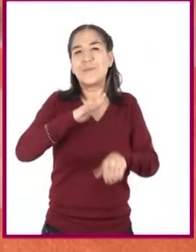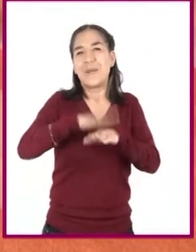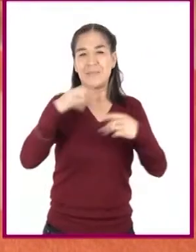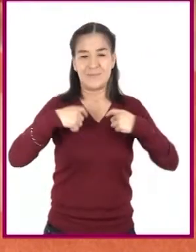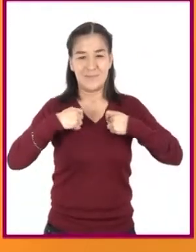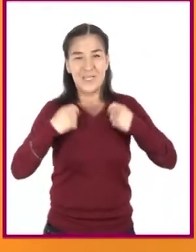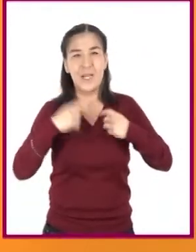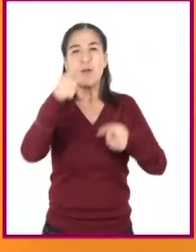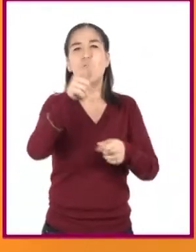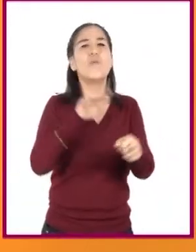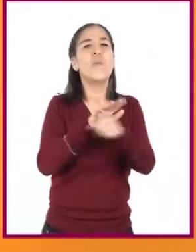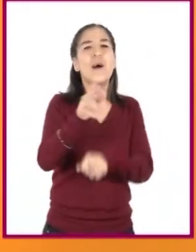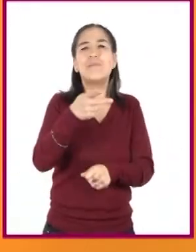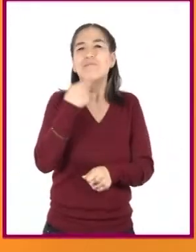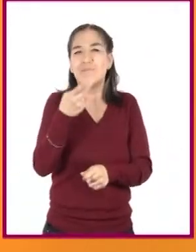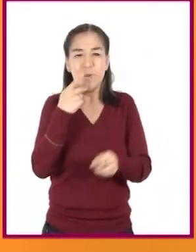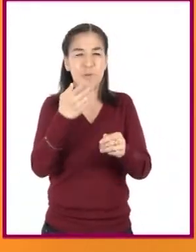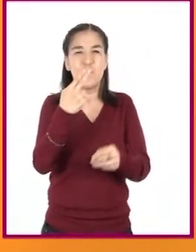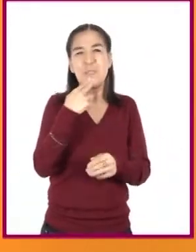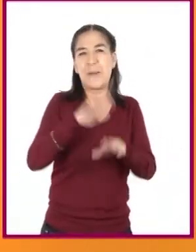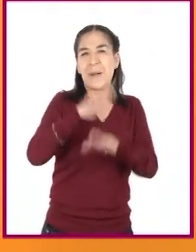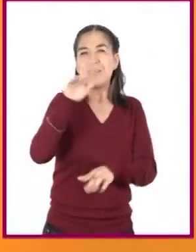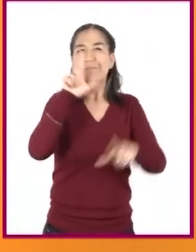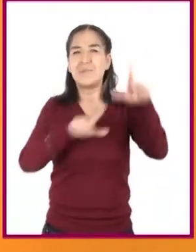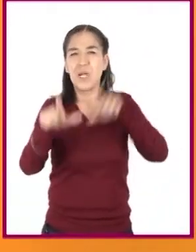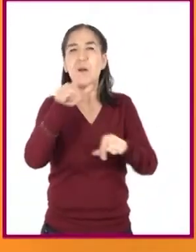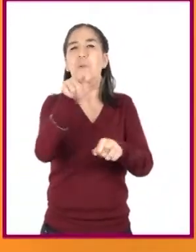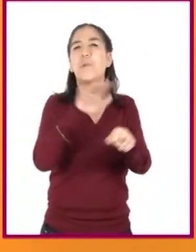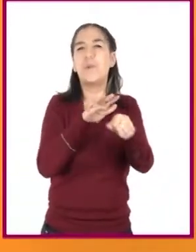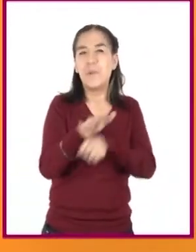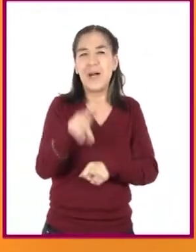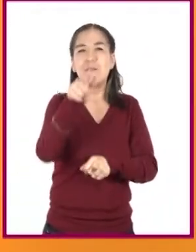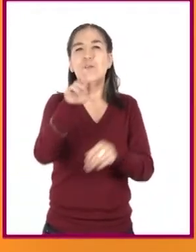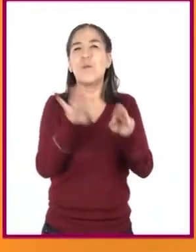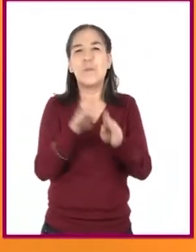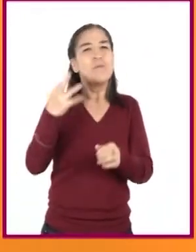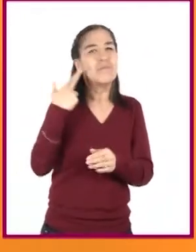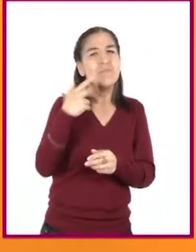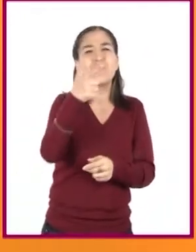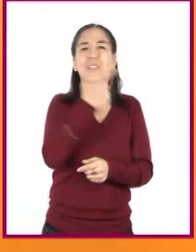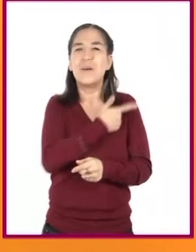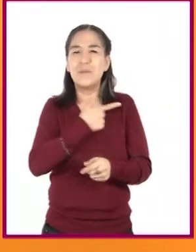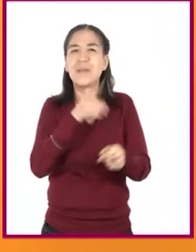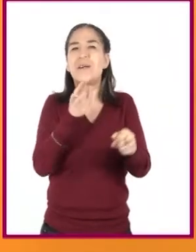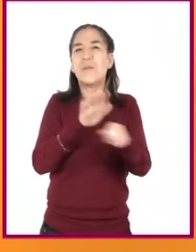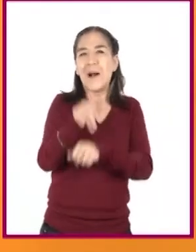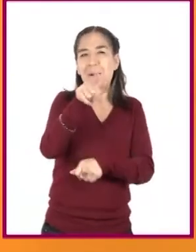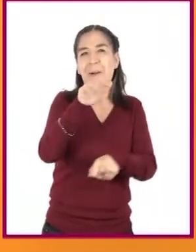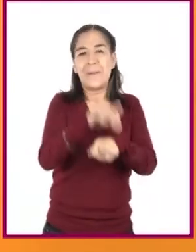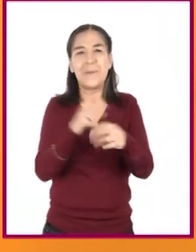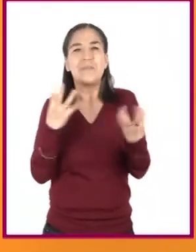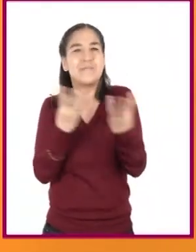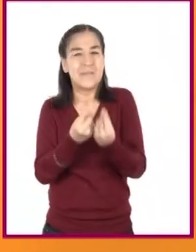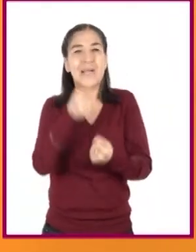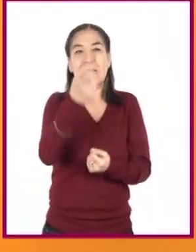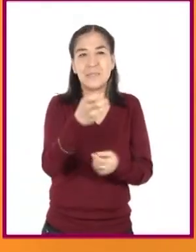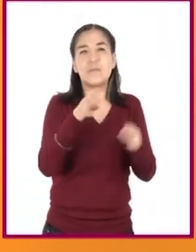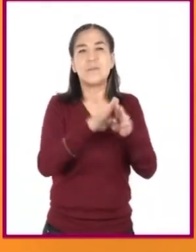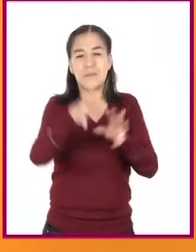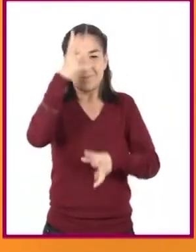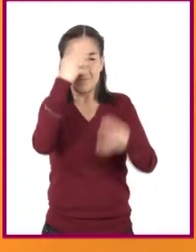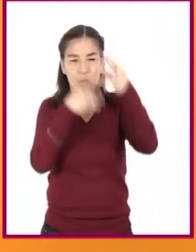realizan? Los grupos sociales y las comunidades poseen maneras de ser propias y de hacer que forman parte del